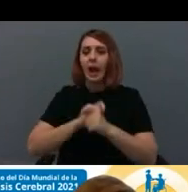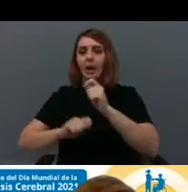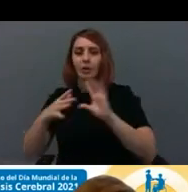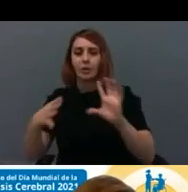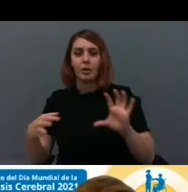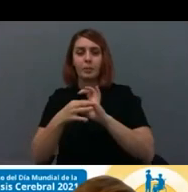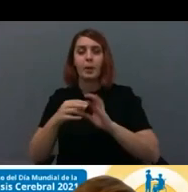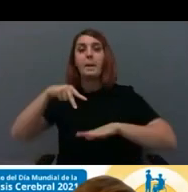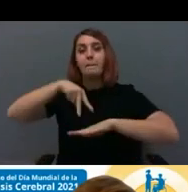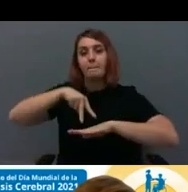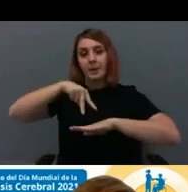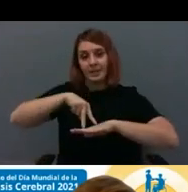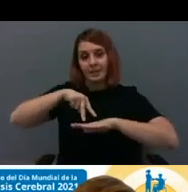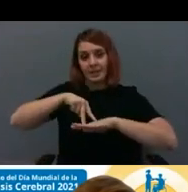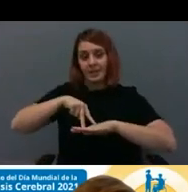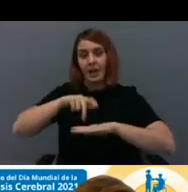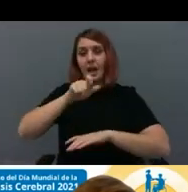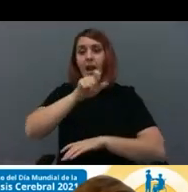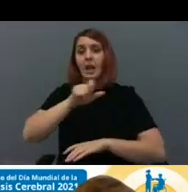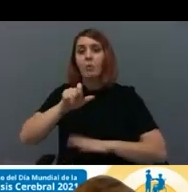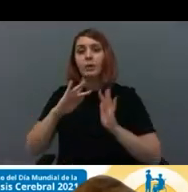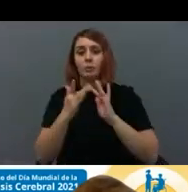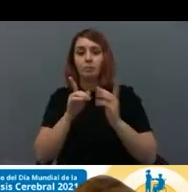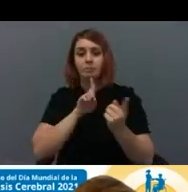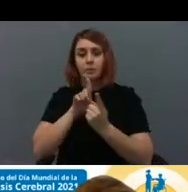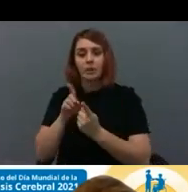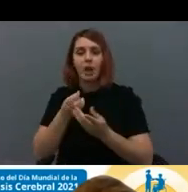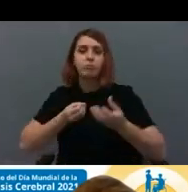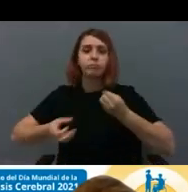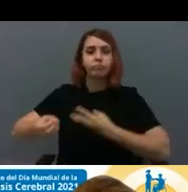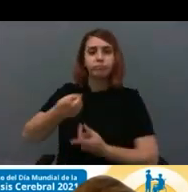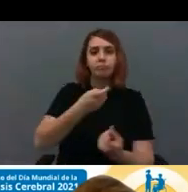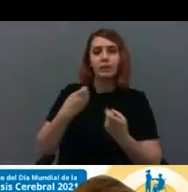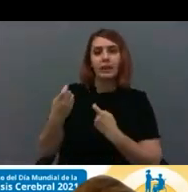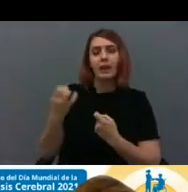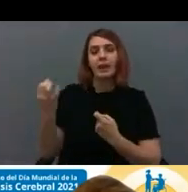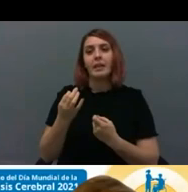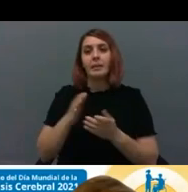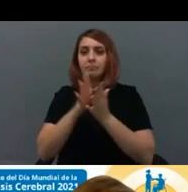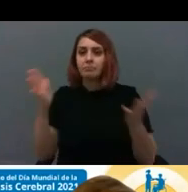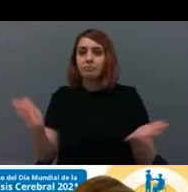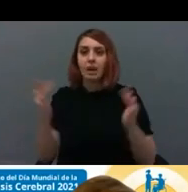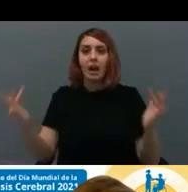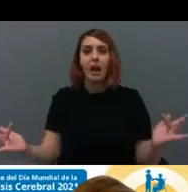manera presencial, los encuentros personales, la puesta en común de necesidades. Hay que ir retomando, incentivar ese